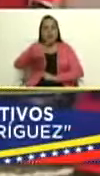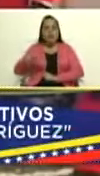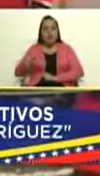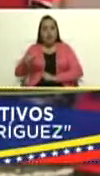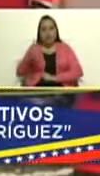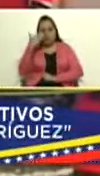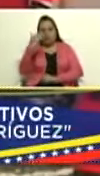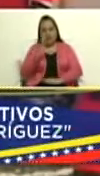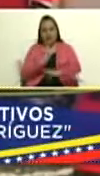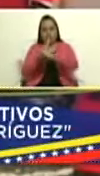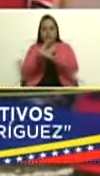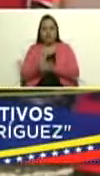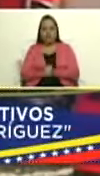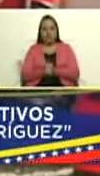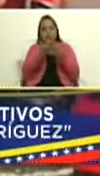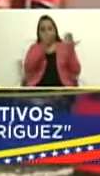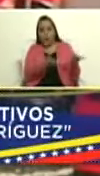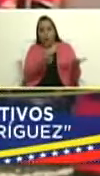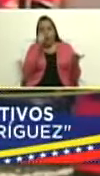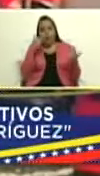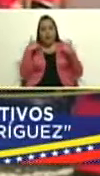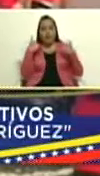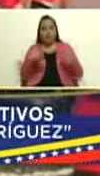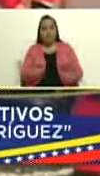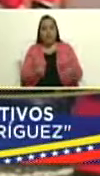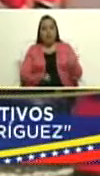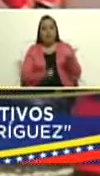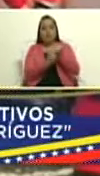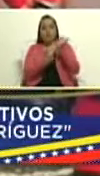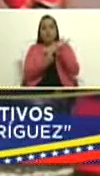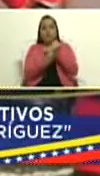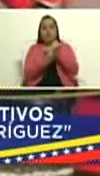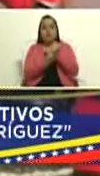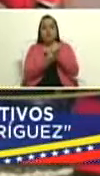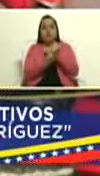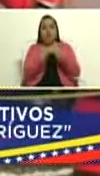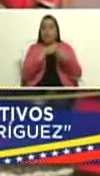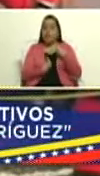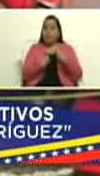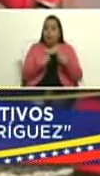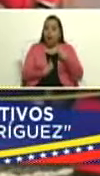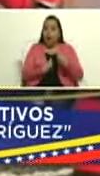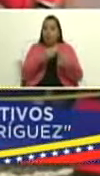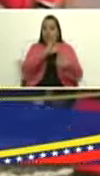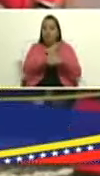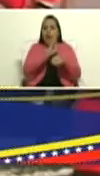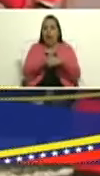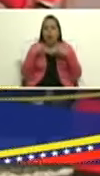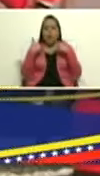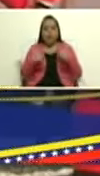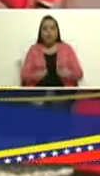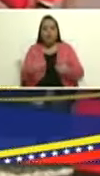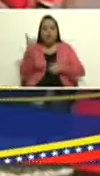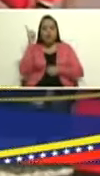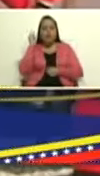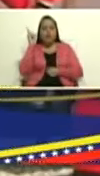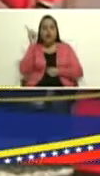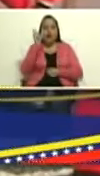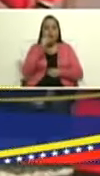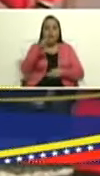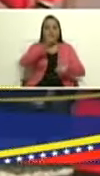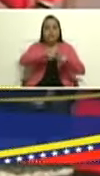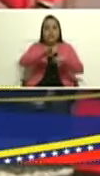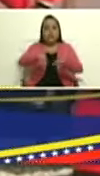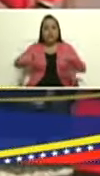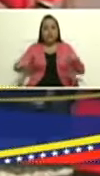bloqueo. Pues bien, usted como un hombre humanista que es, un hombre preocupado en el ser humano, en el hombre, en la mujer, en los niños, donde